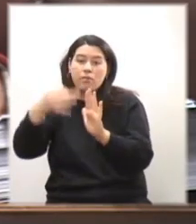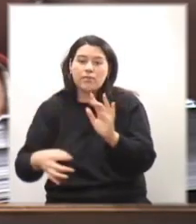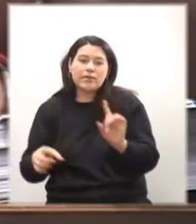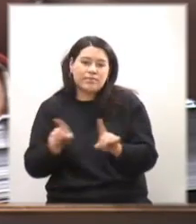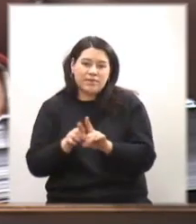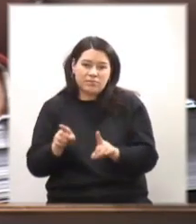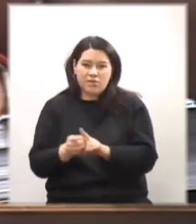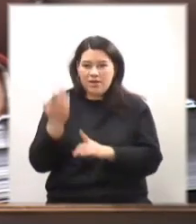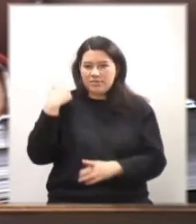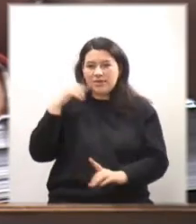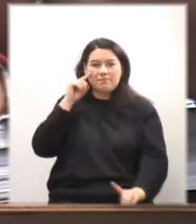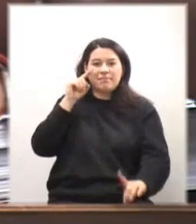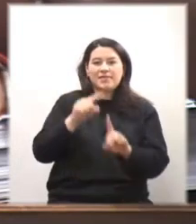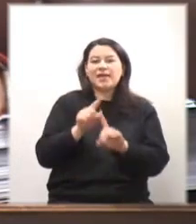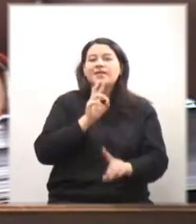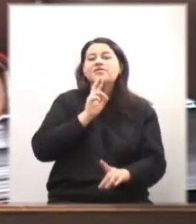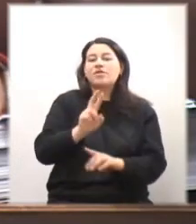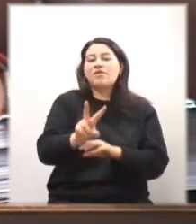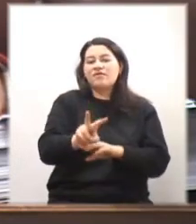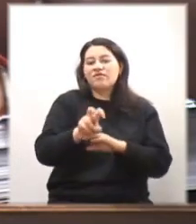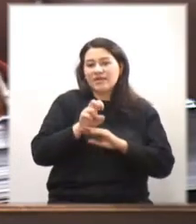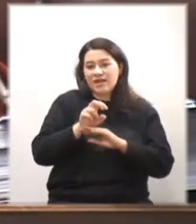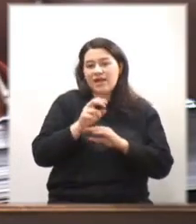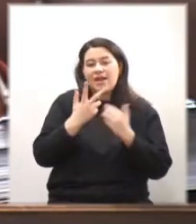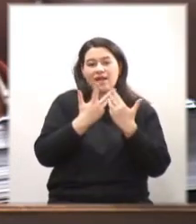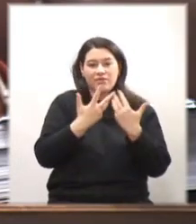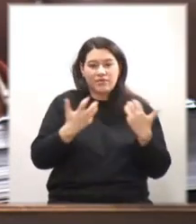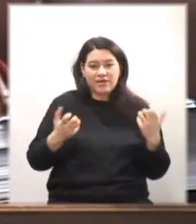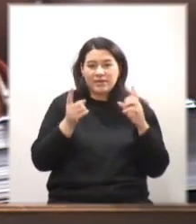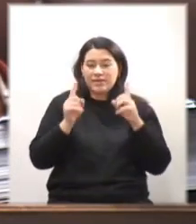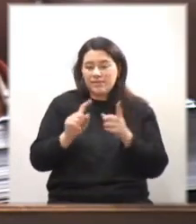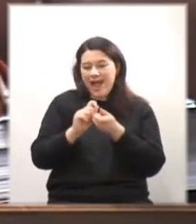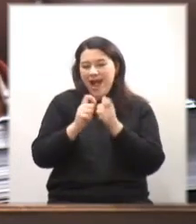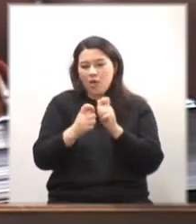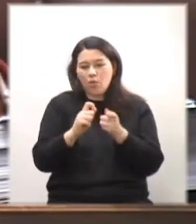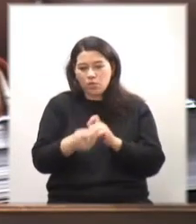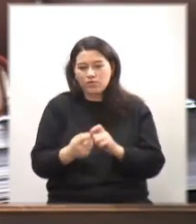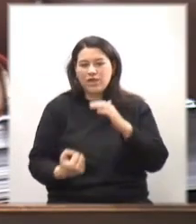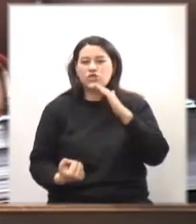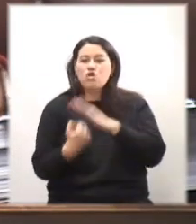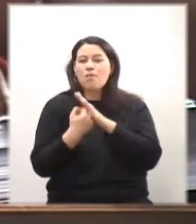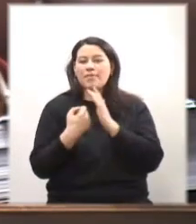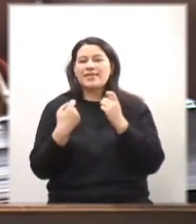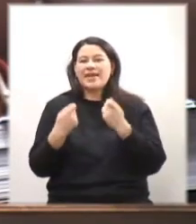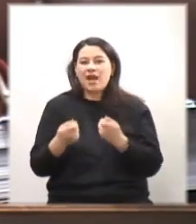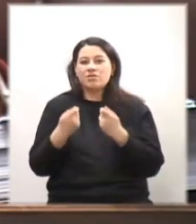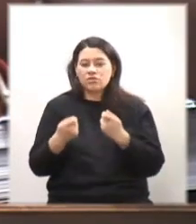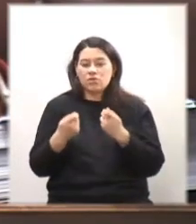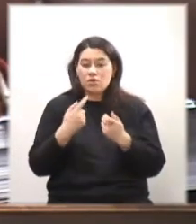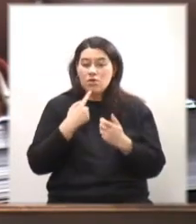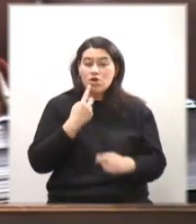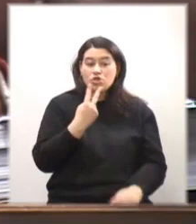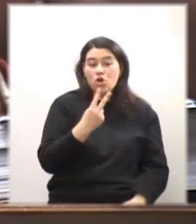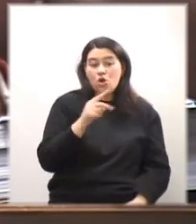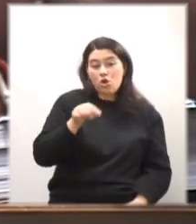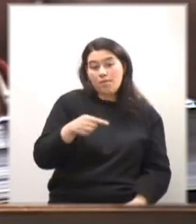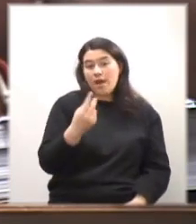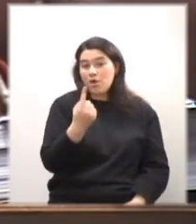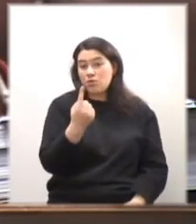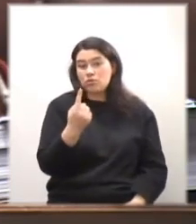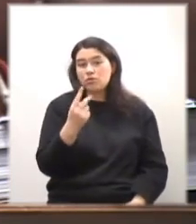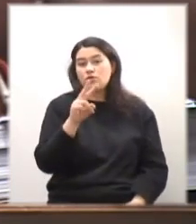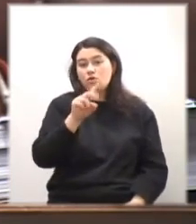la meta de resultado fiscal estructural y también ajustes en los topes de gasto, que se aumentó de 2,1